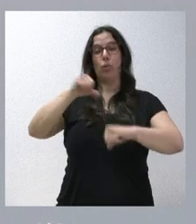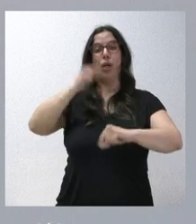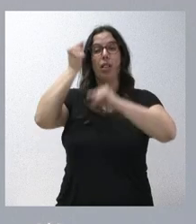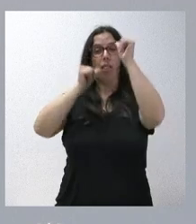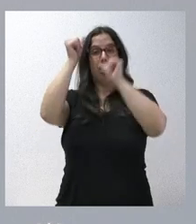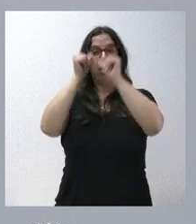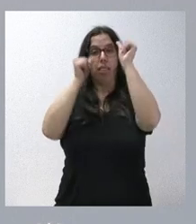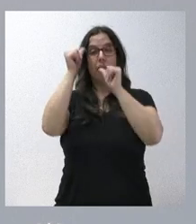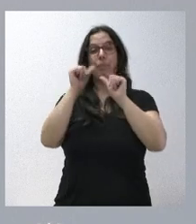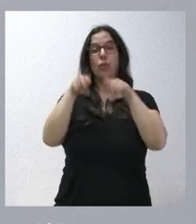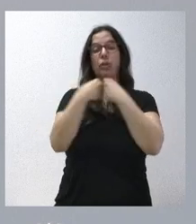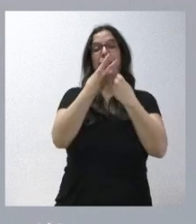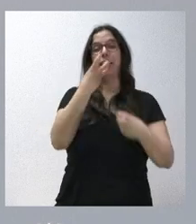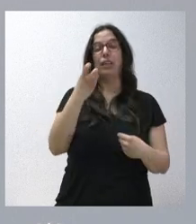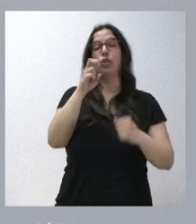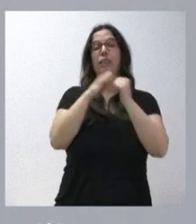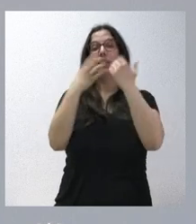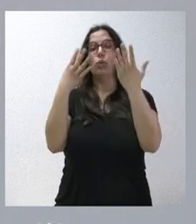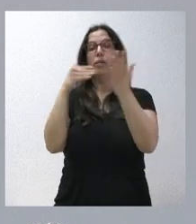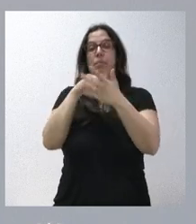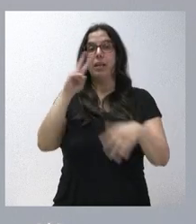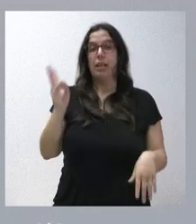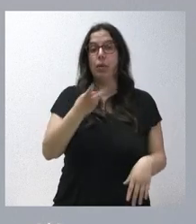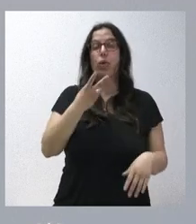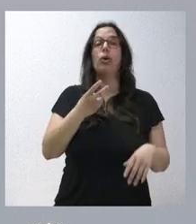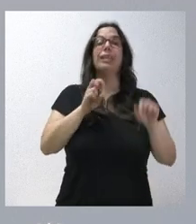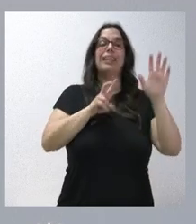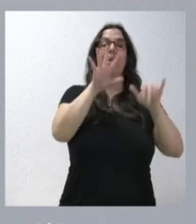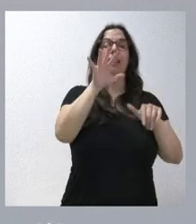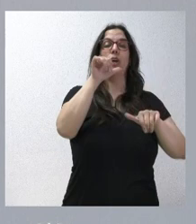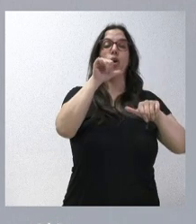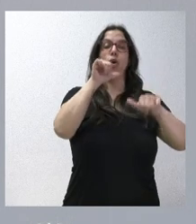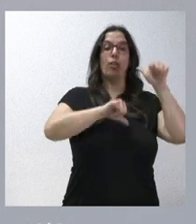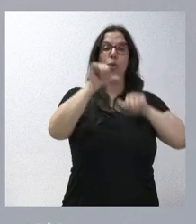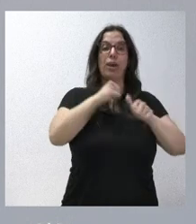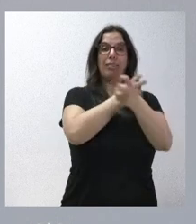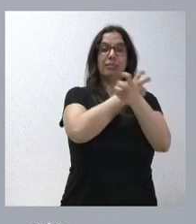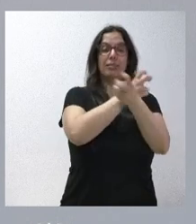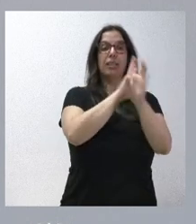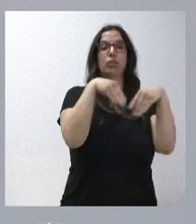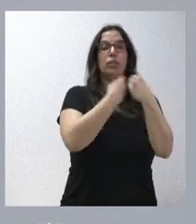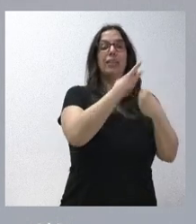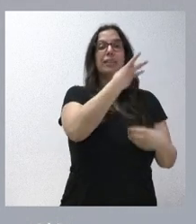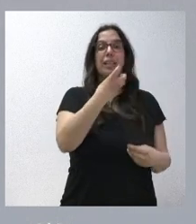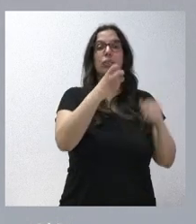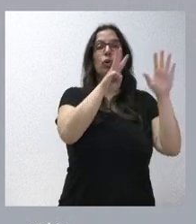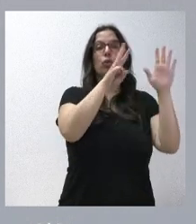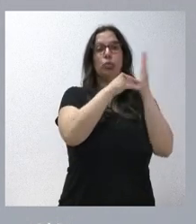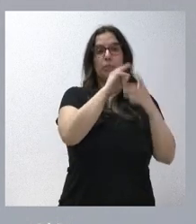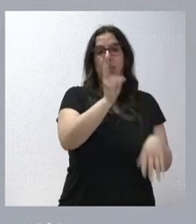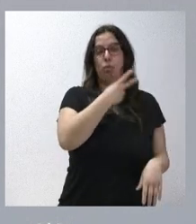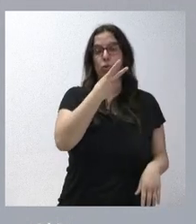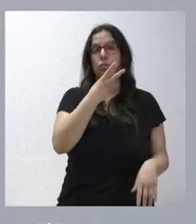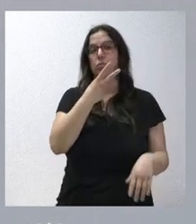importe de 329,000 y 75 procesos de traumatología por un importe de 38,000